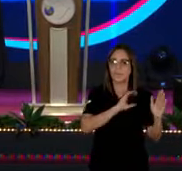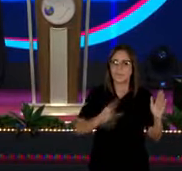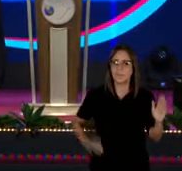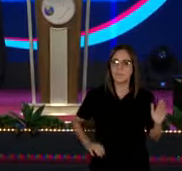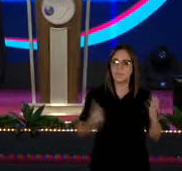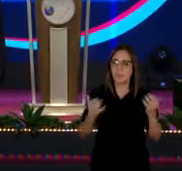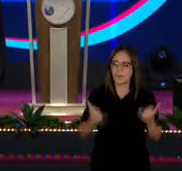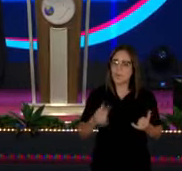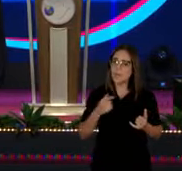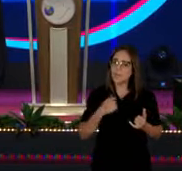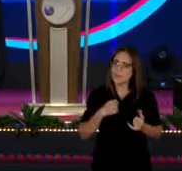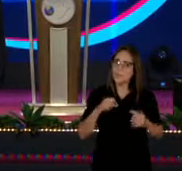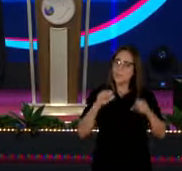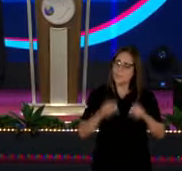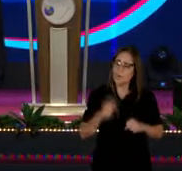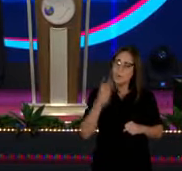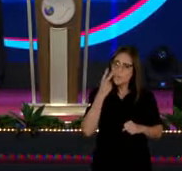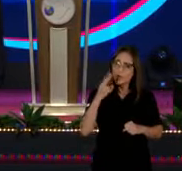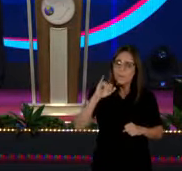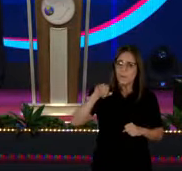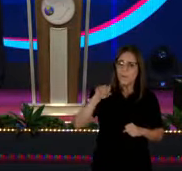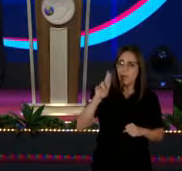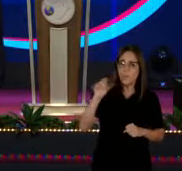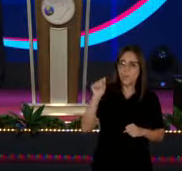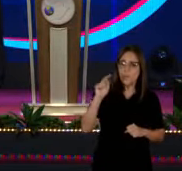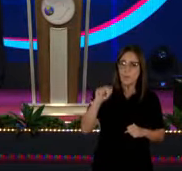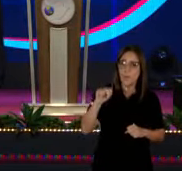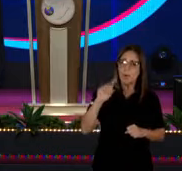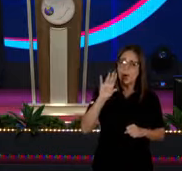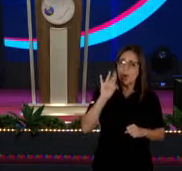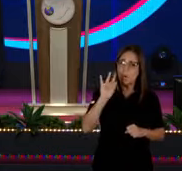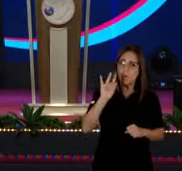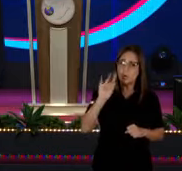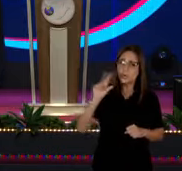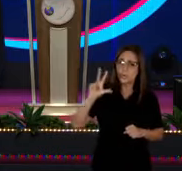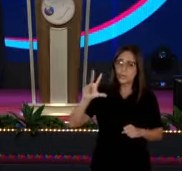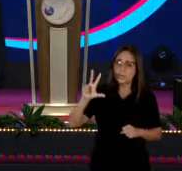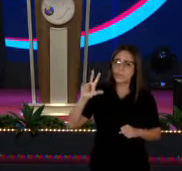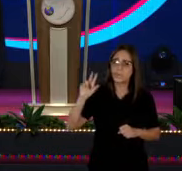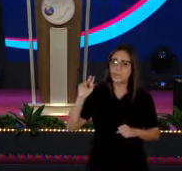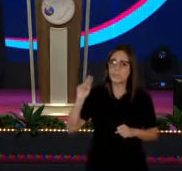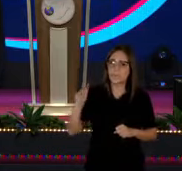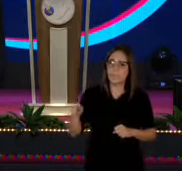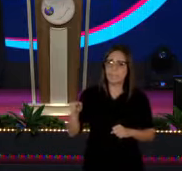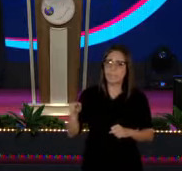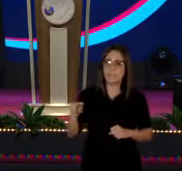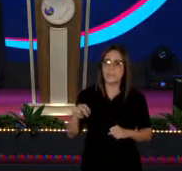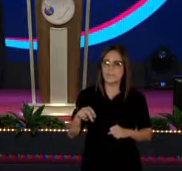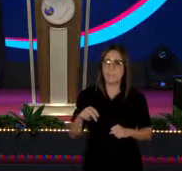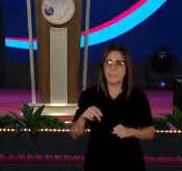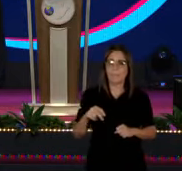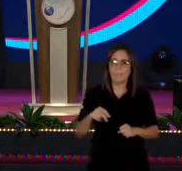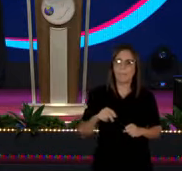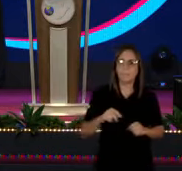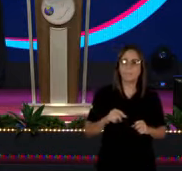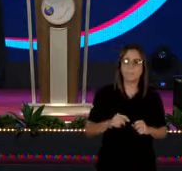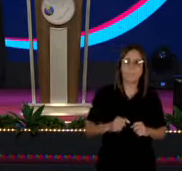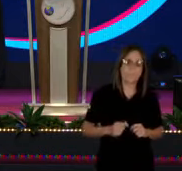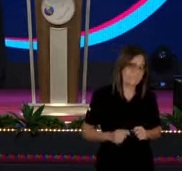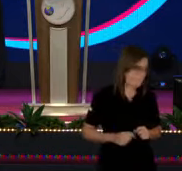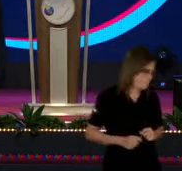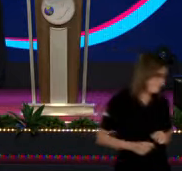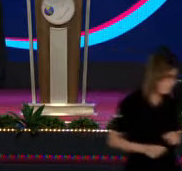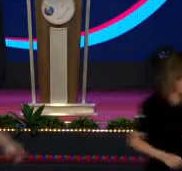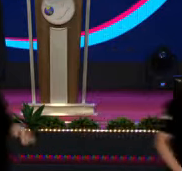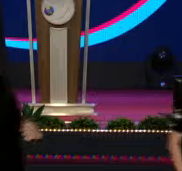veo, Juan 8:32, porque la palabra dice, y conocerán la verdad y la verdad nos hará libre. Así que oficialmente le presentamos Cristo